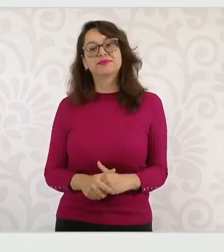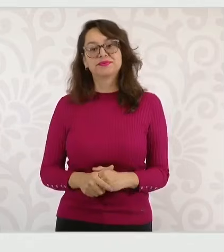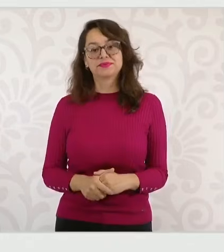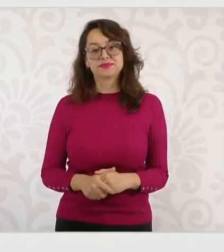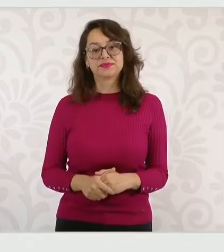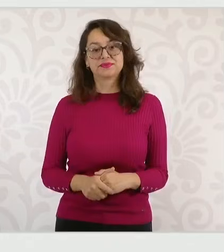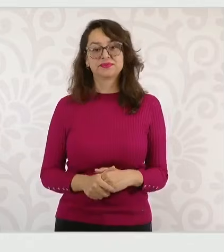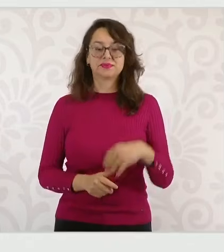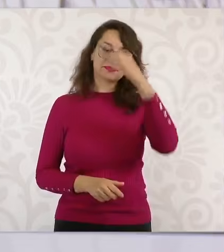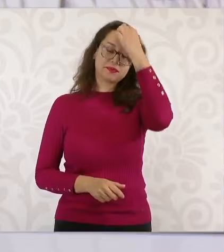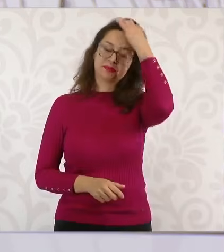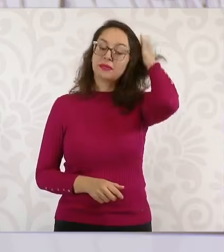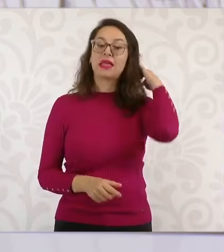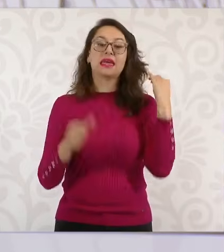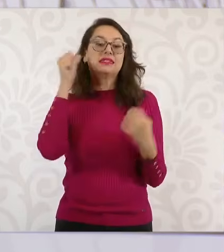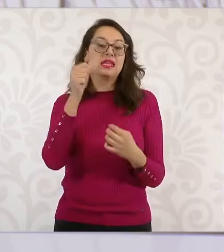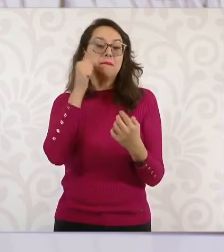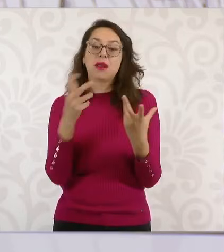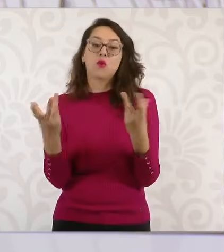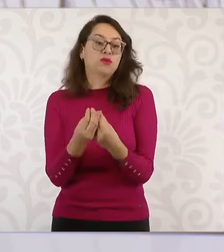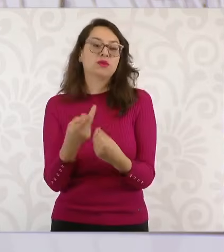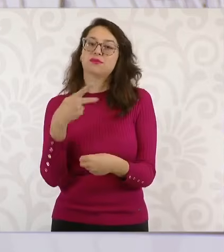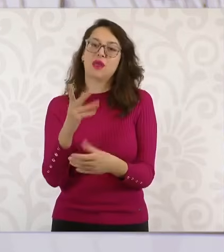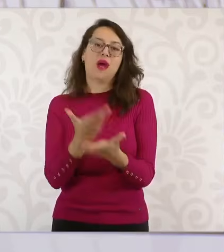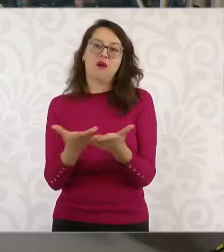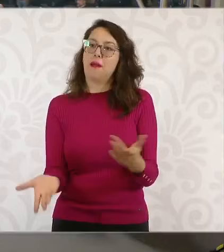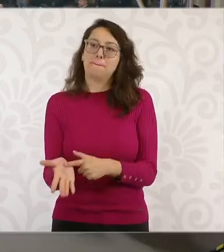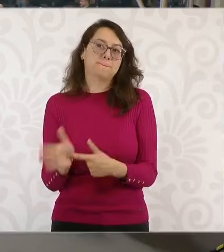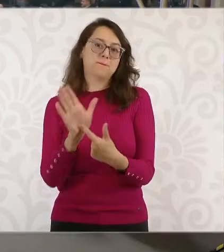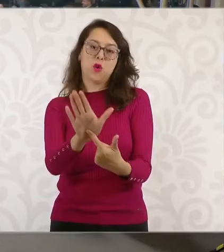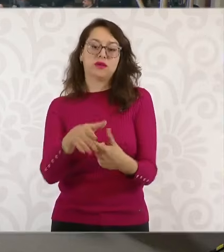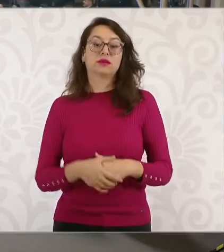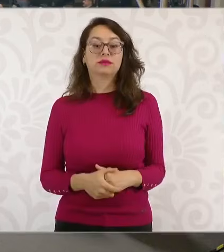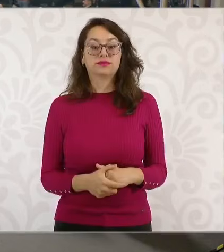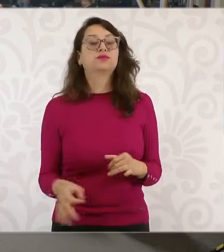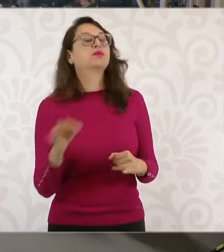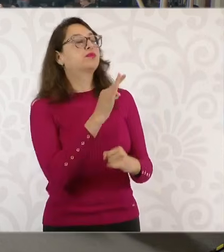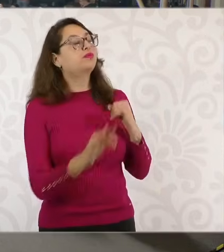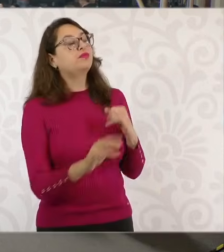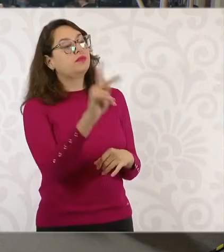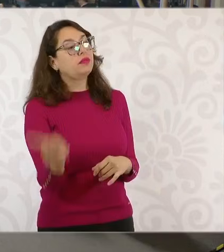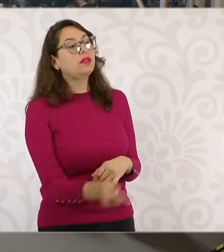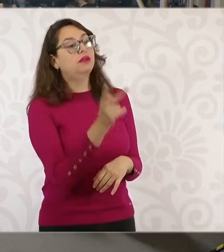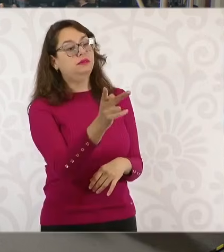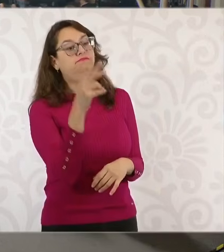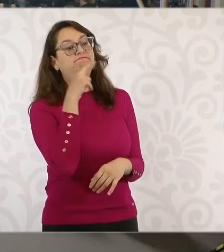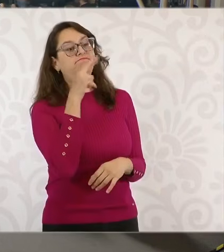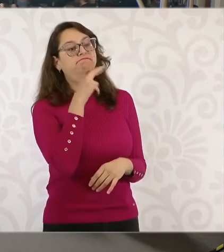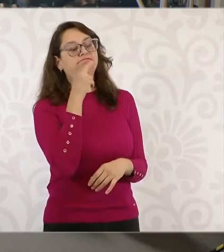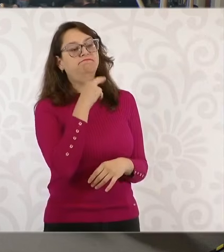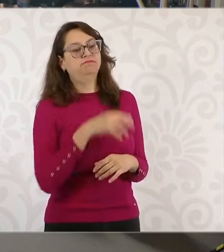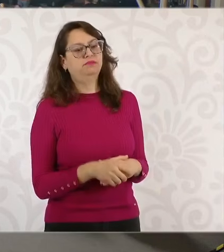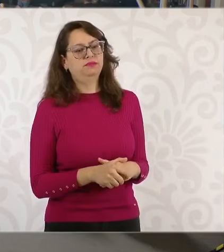O siempre han estado juntos, nada más que no habían salido juntos. Una última pregunta muy rápida. Se reportó la detención de la secretaria de